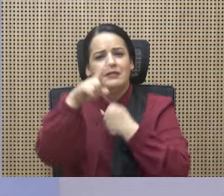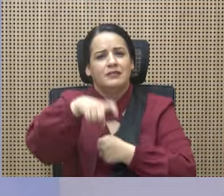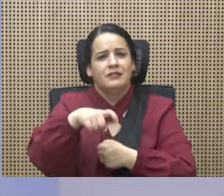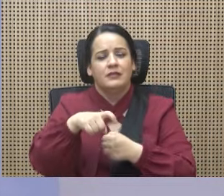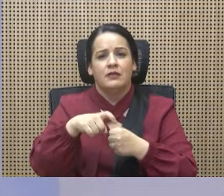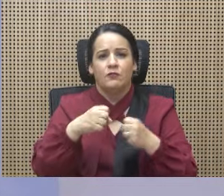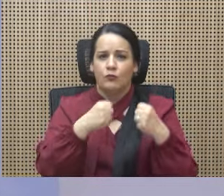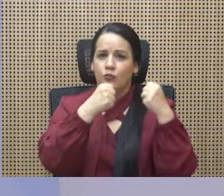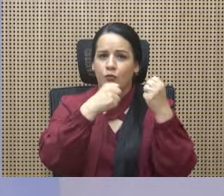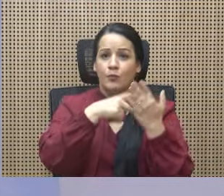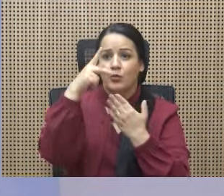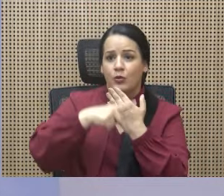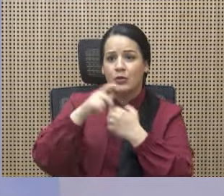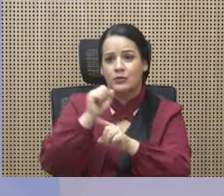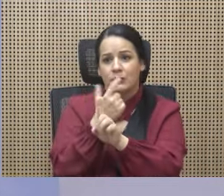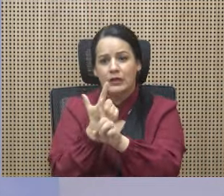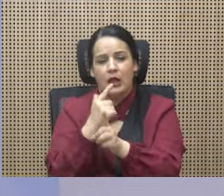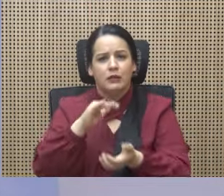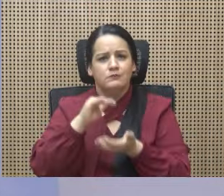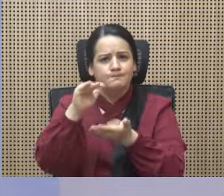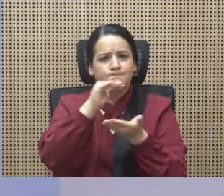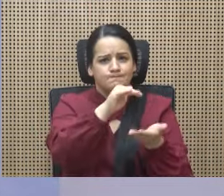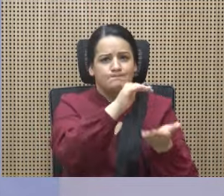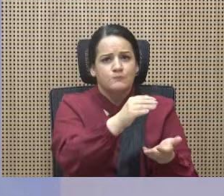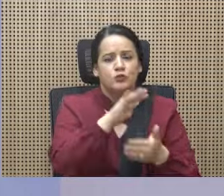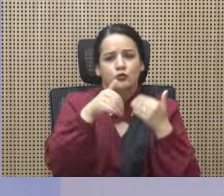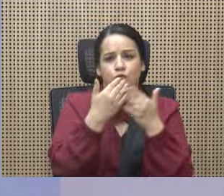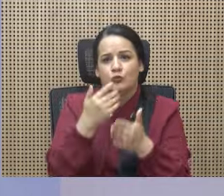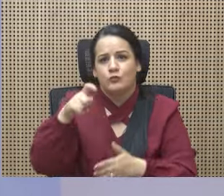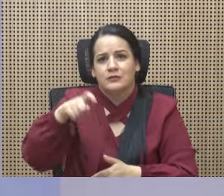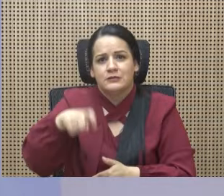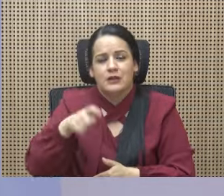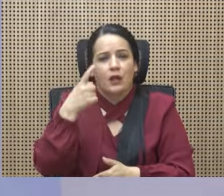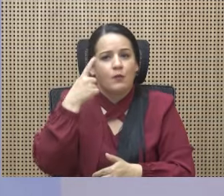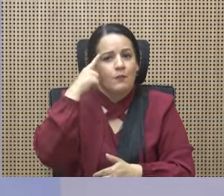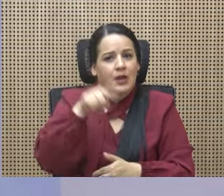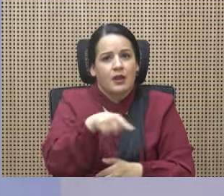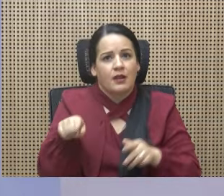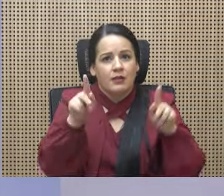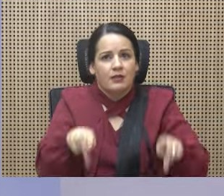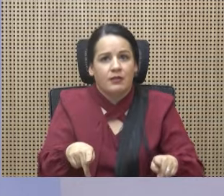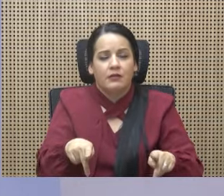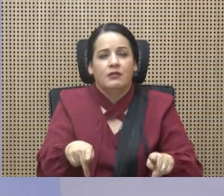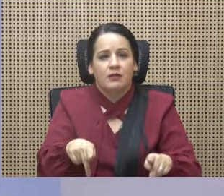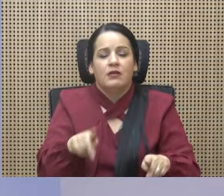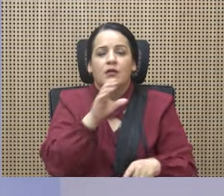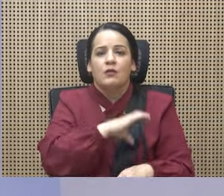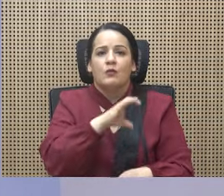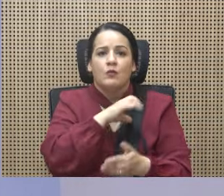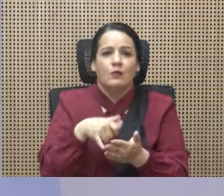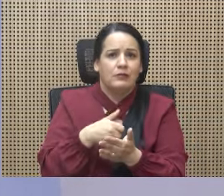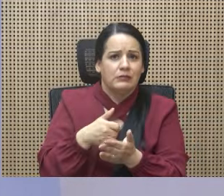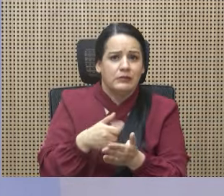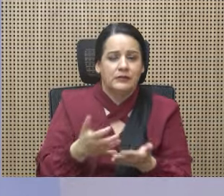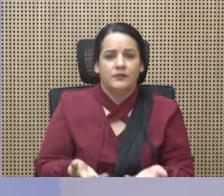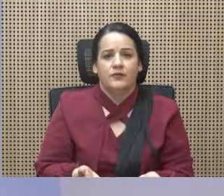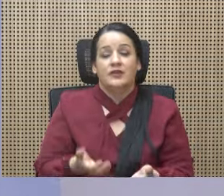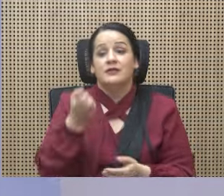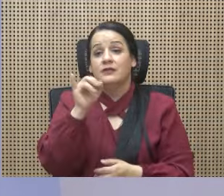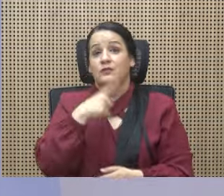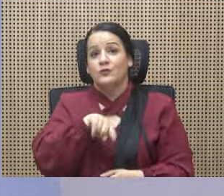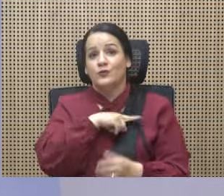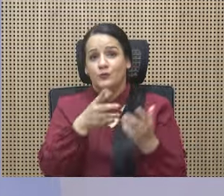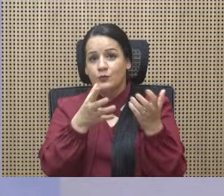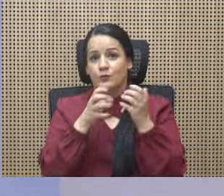los programas sociales y darle las herramientas necesarias a los ciudadanos en condiciones vulnerables Si queremos